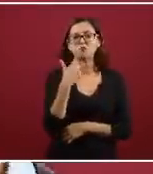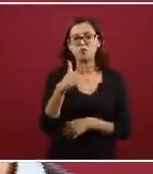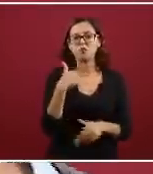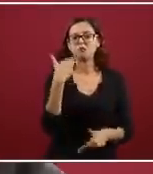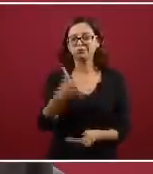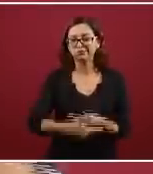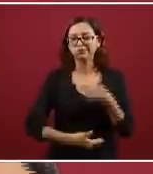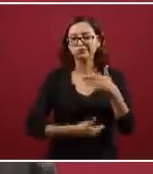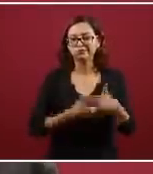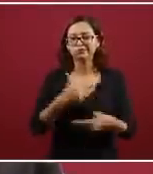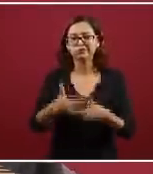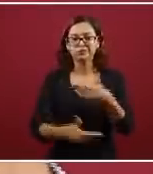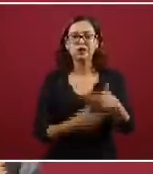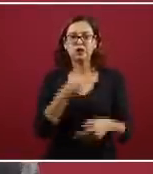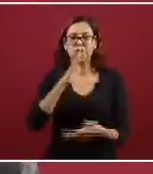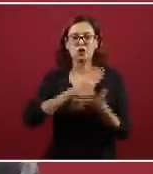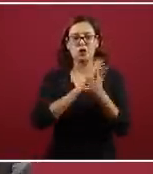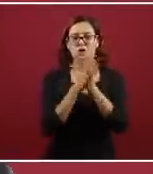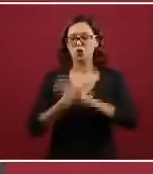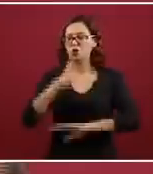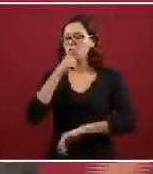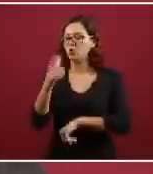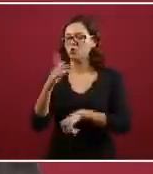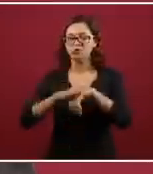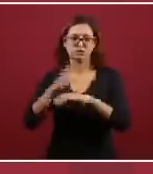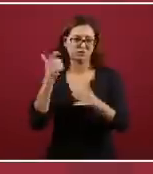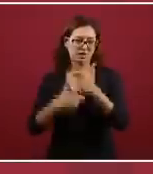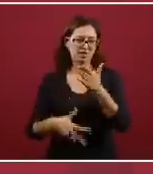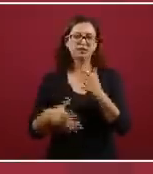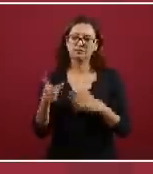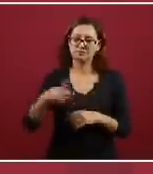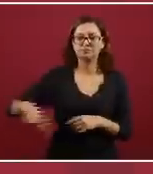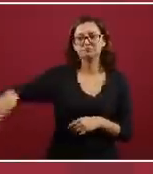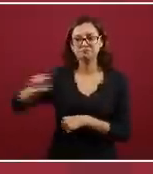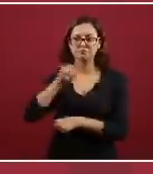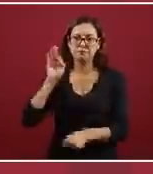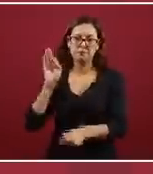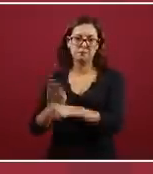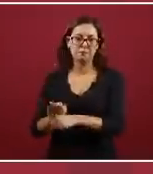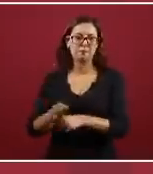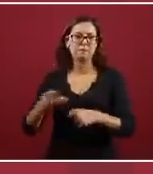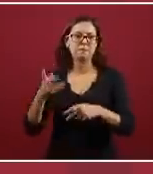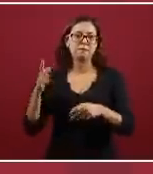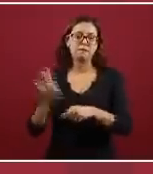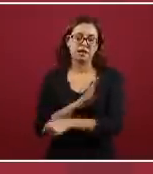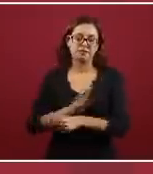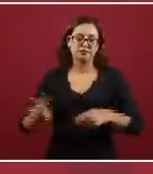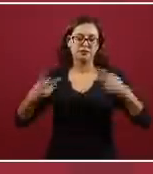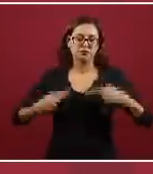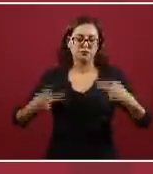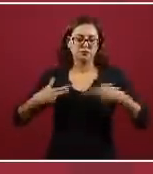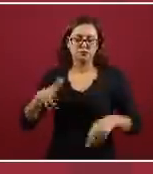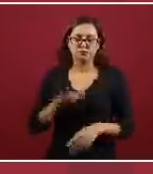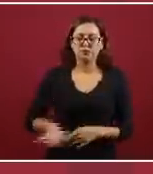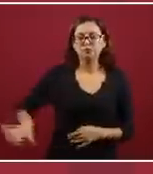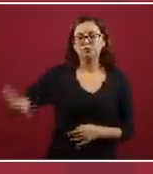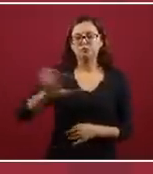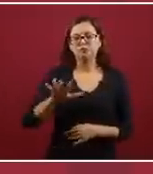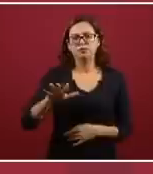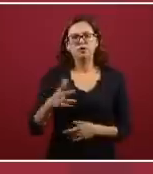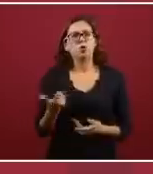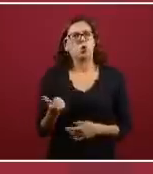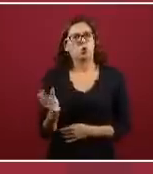permitirá una generación más barata en beneficio de la población. Bueno, ¿cuándo va a estar esto ya logrado? Me